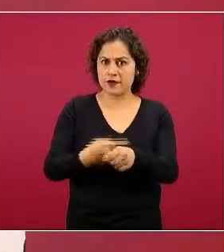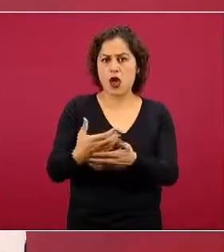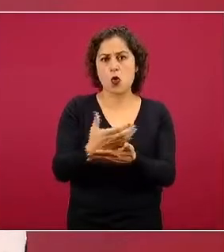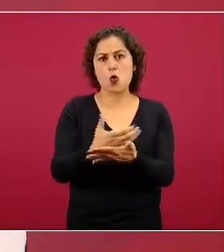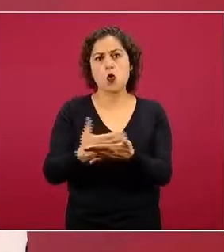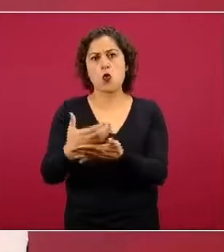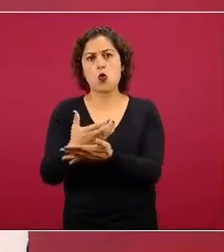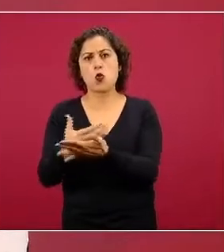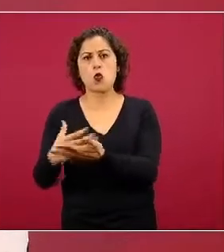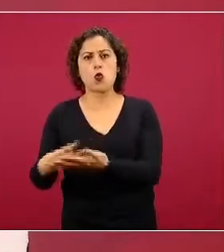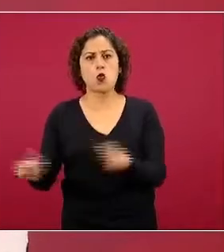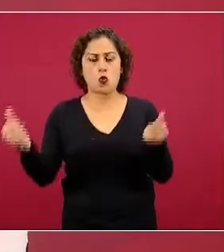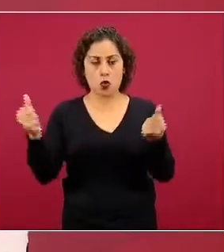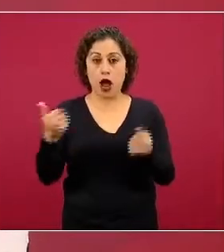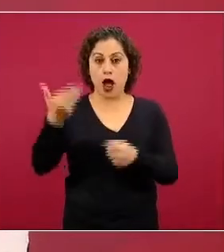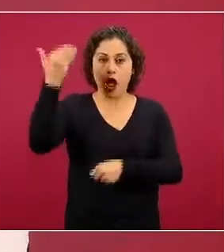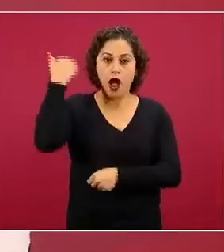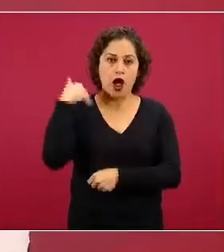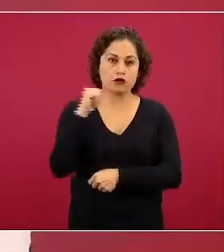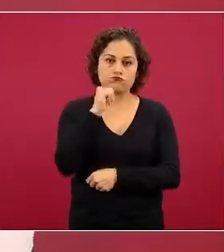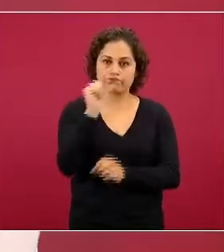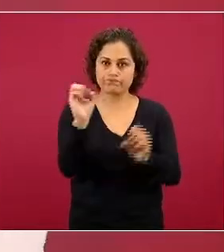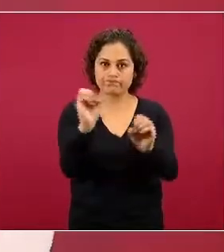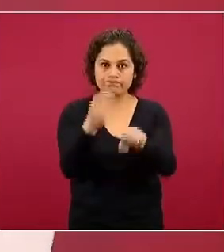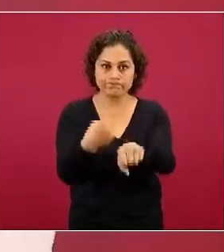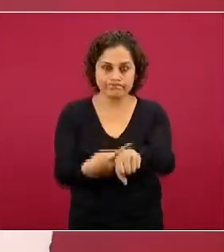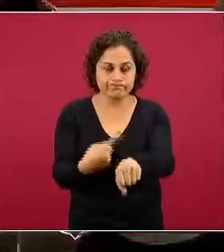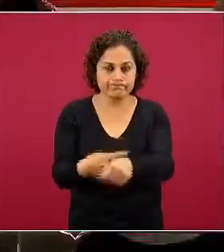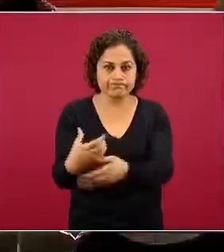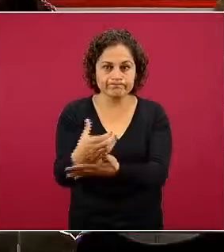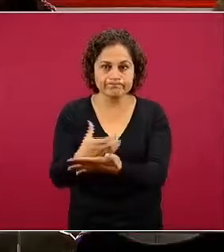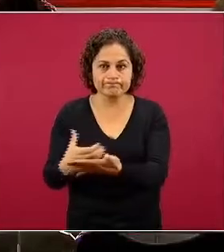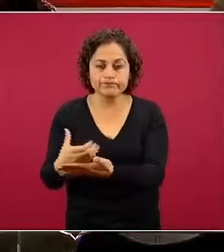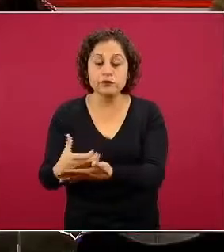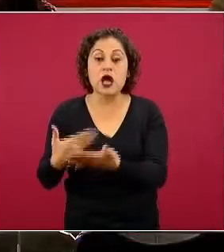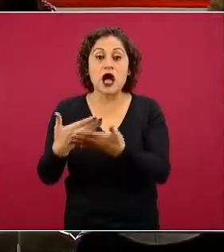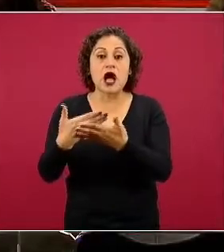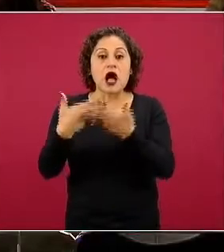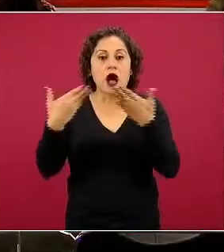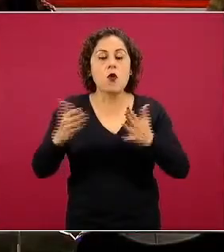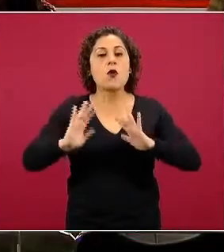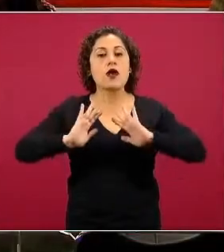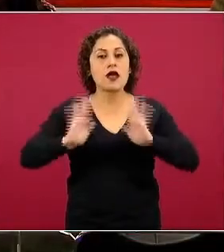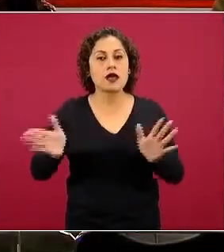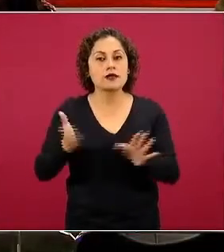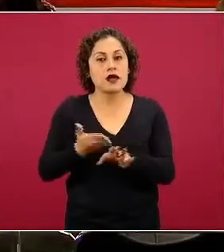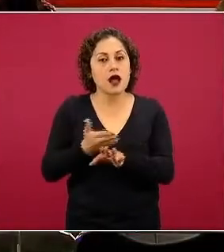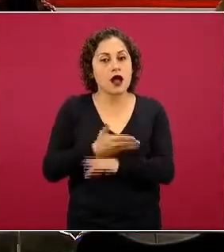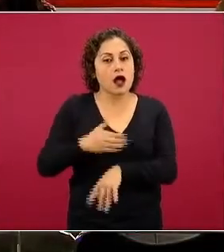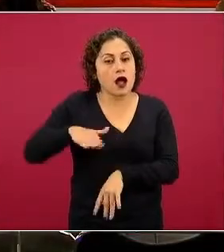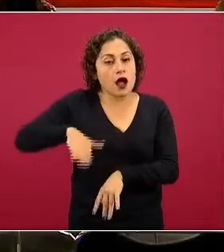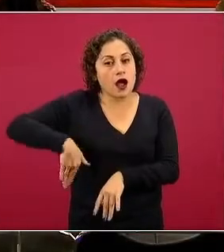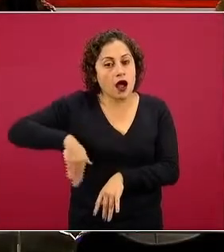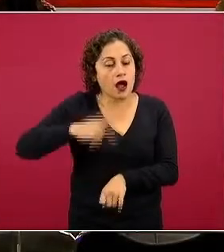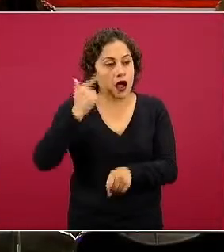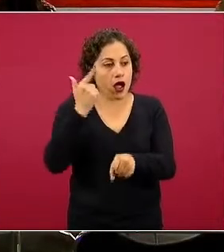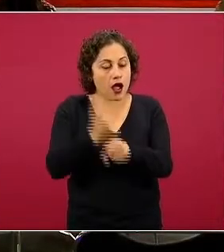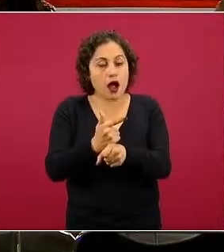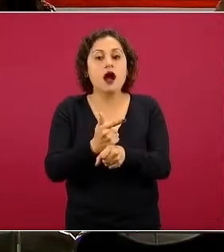Antes no era curable, y cuando se descubrió el tratamiento era un tratamiento sumamente costoso,